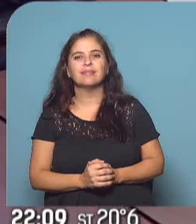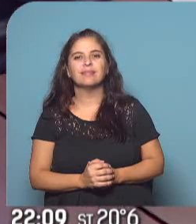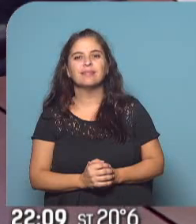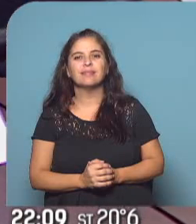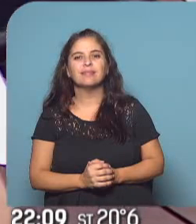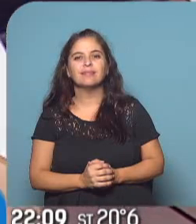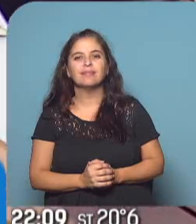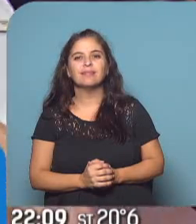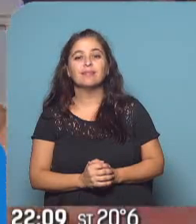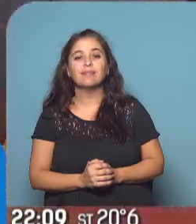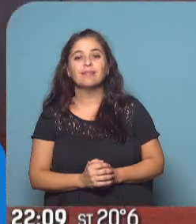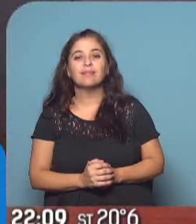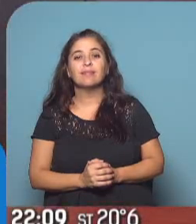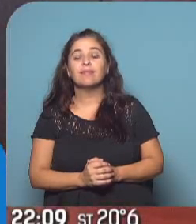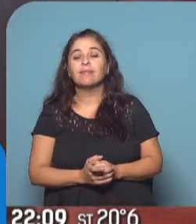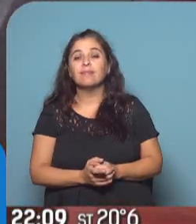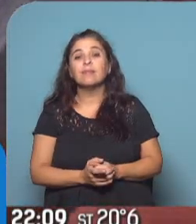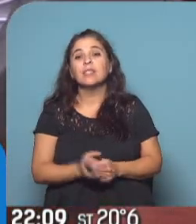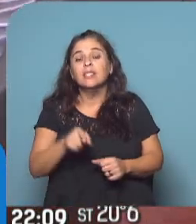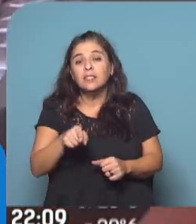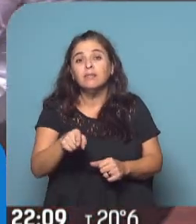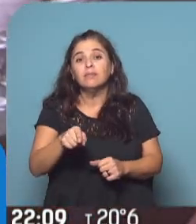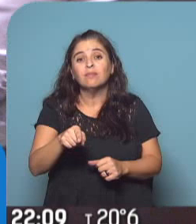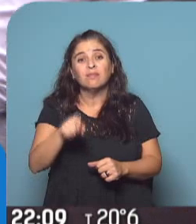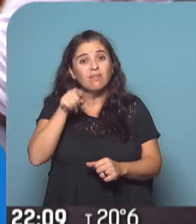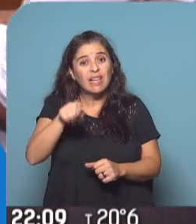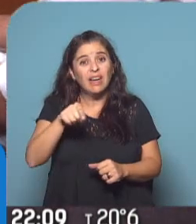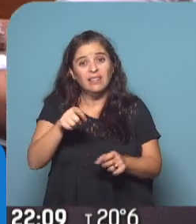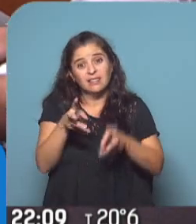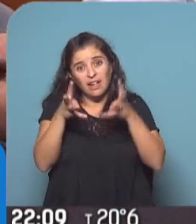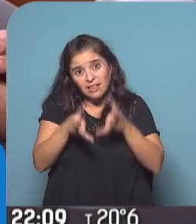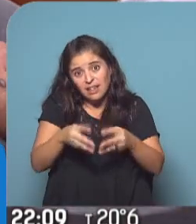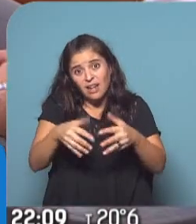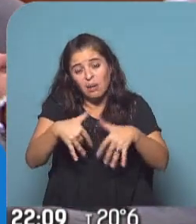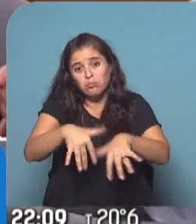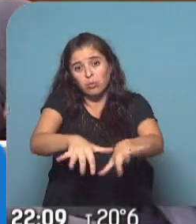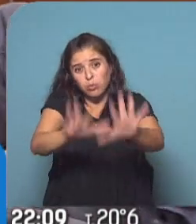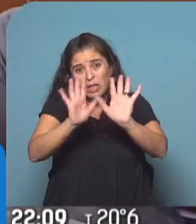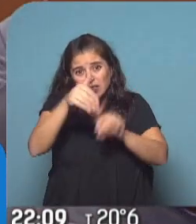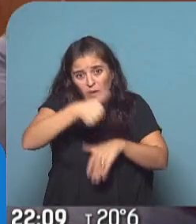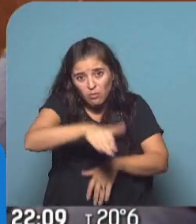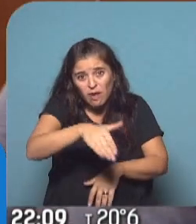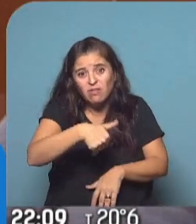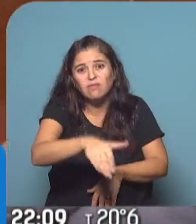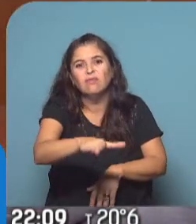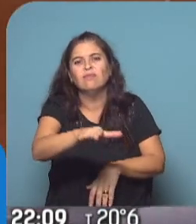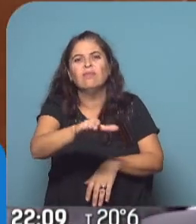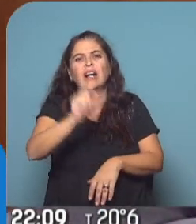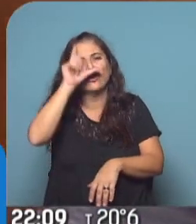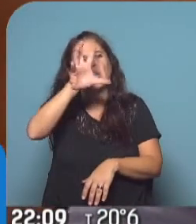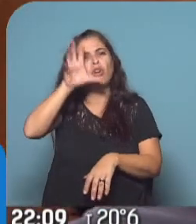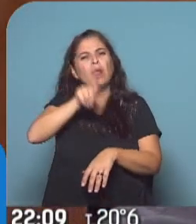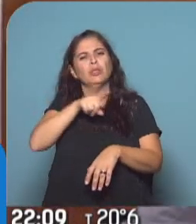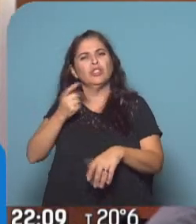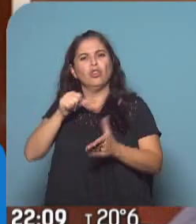Y tanto recuerda a Irak que de hecho el portaaviones USS Abraham Lincoln es el que está allí en el Golfo Pérsico. Es